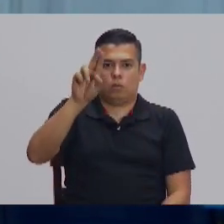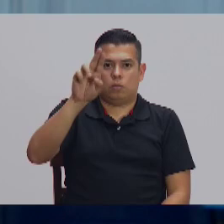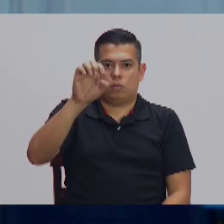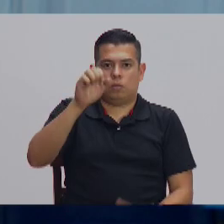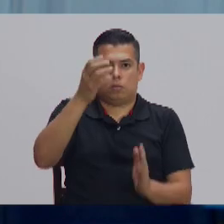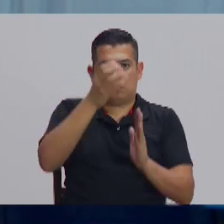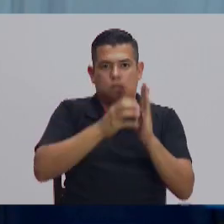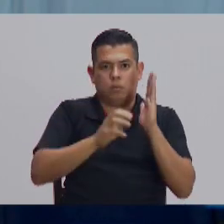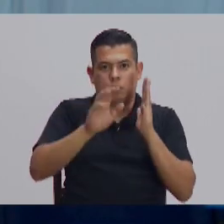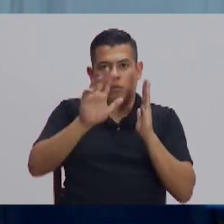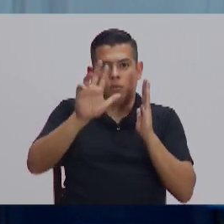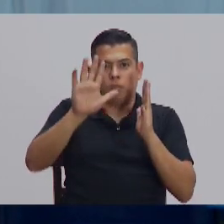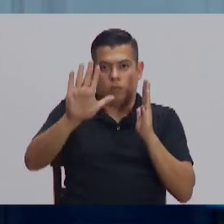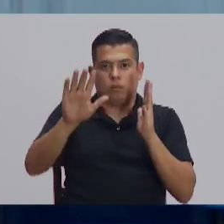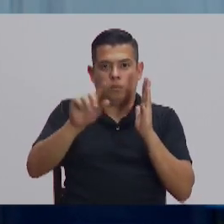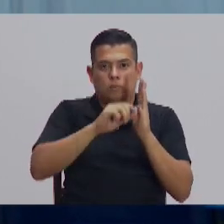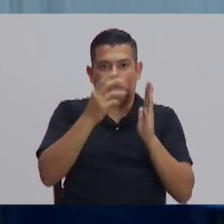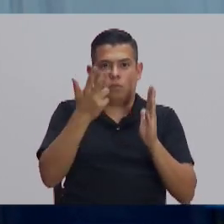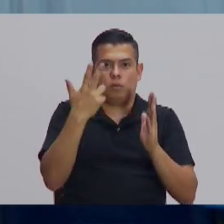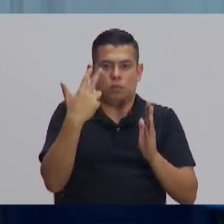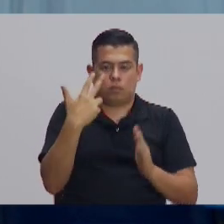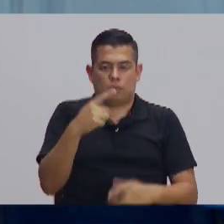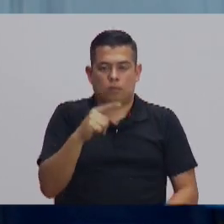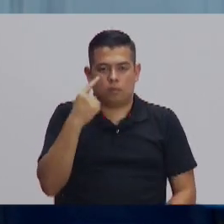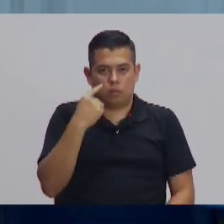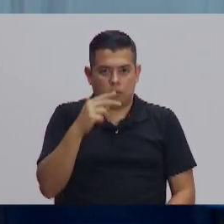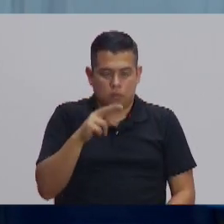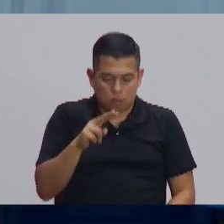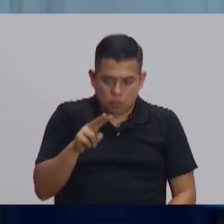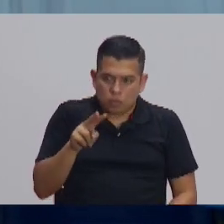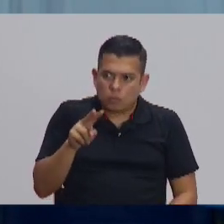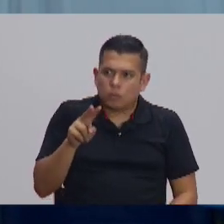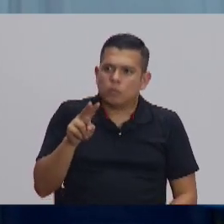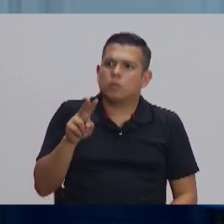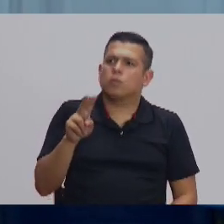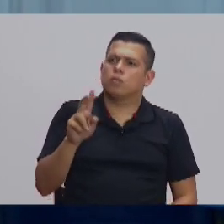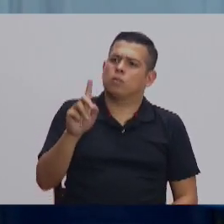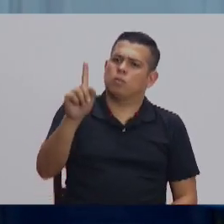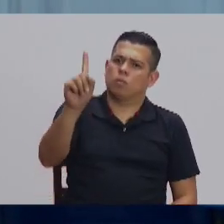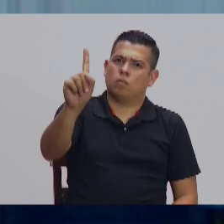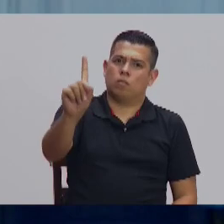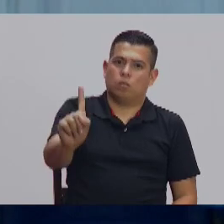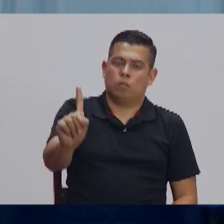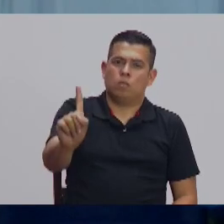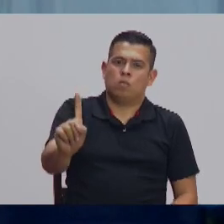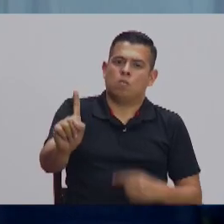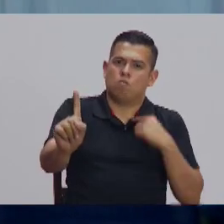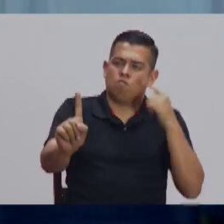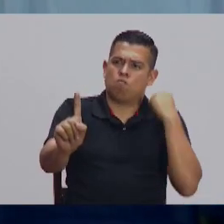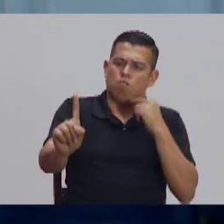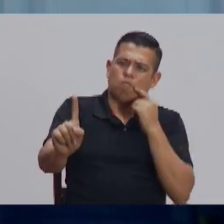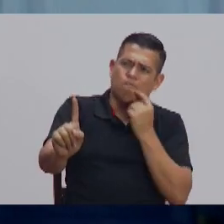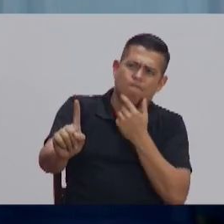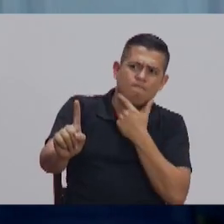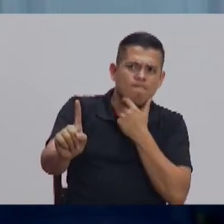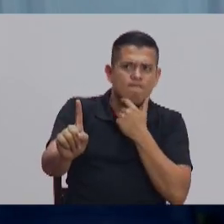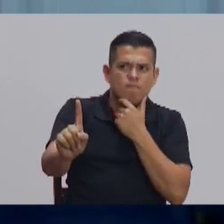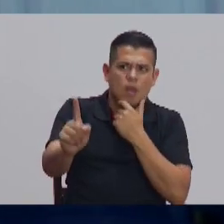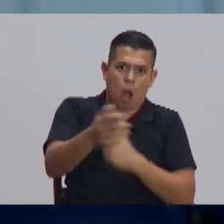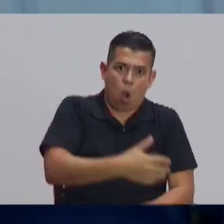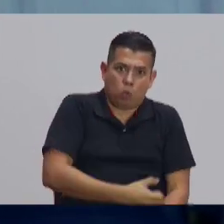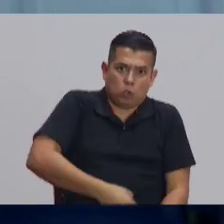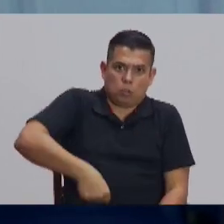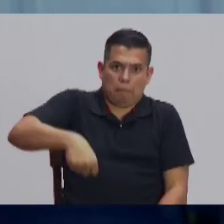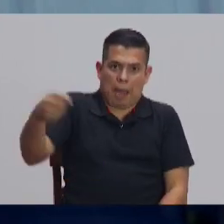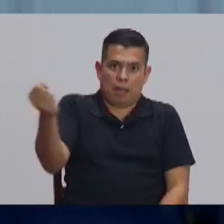josué cerca de jericó alzó sus ojos y dio un varón que estaba delante de él el cual tenía una espada